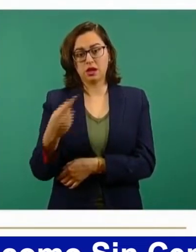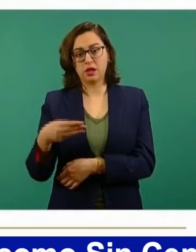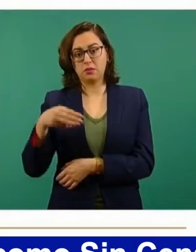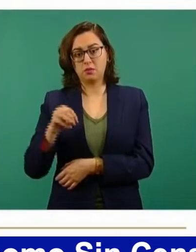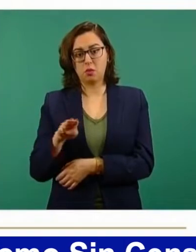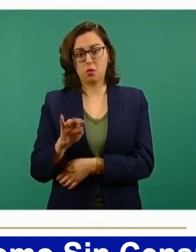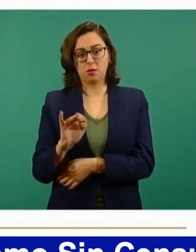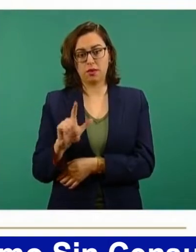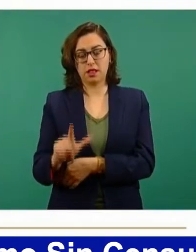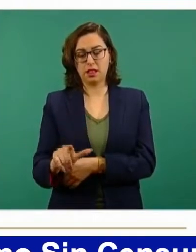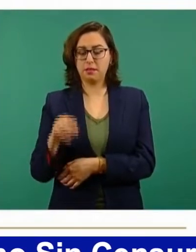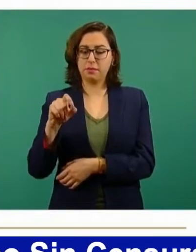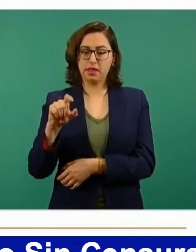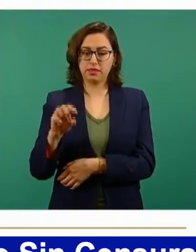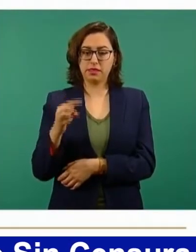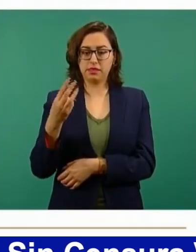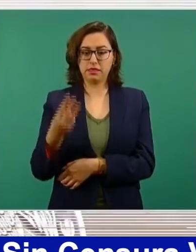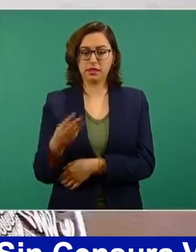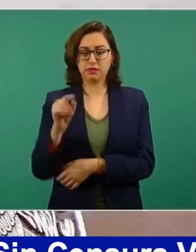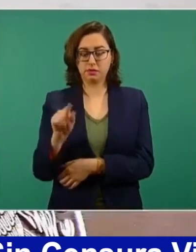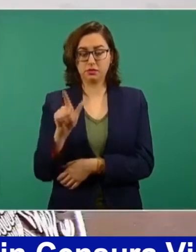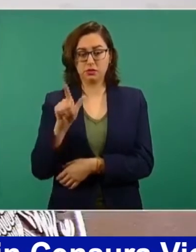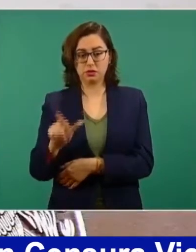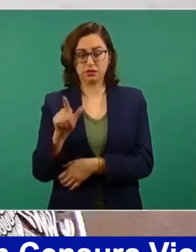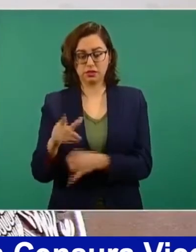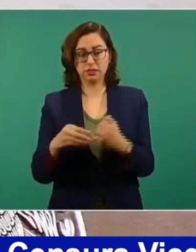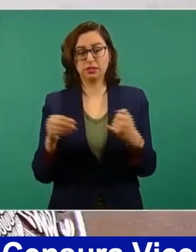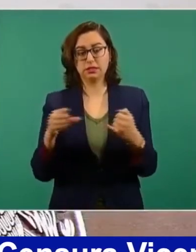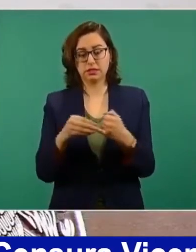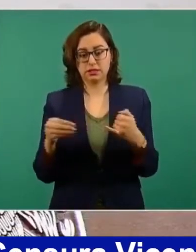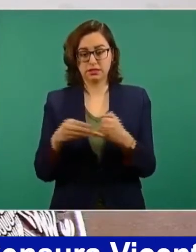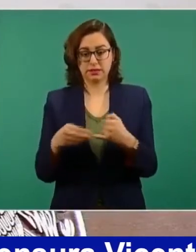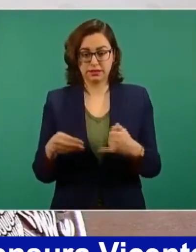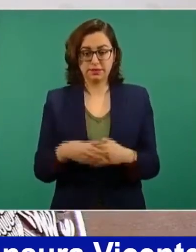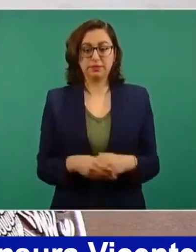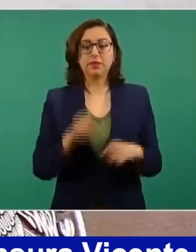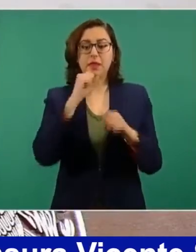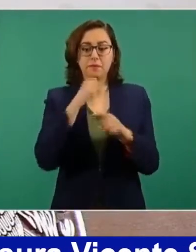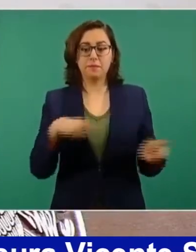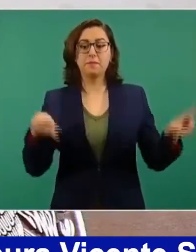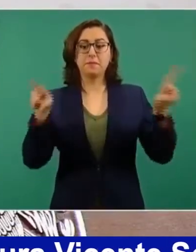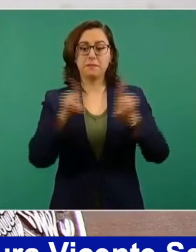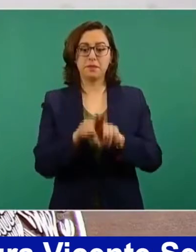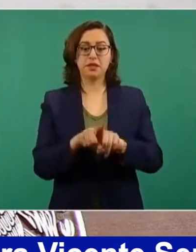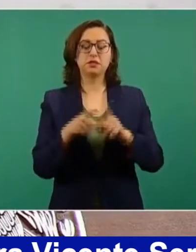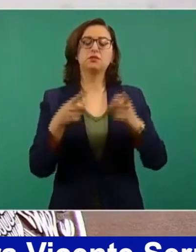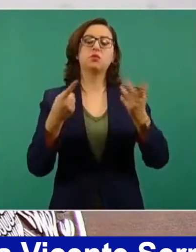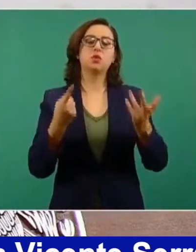en 23 pesos con 17 centavos. Seguimos monitoreando las condiciones